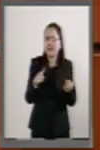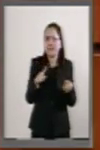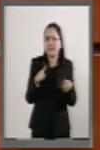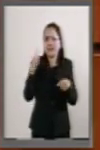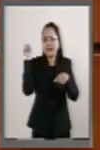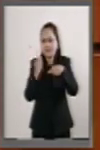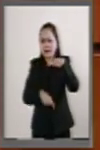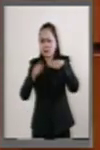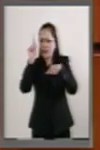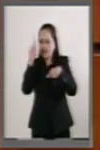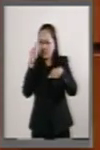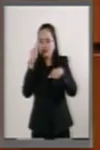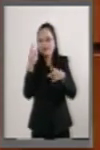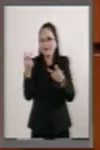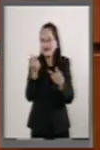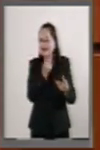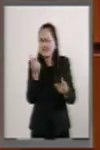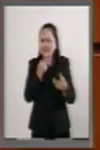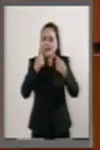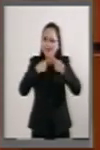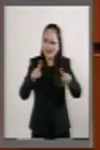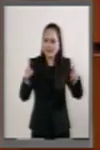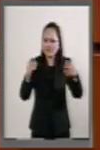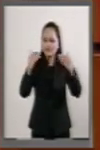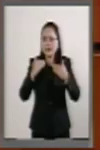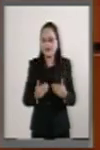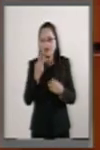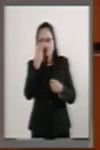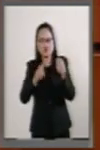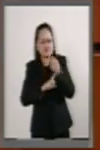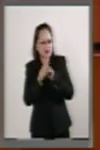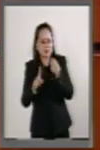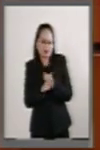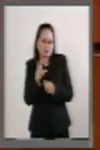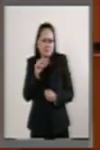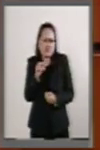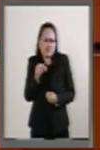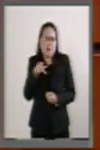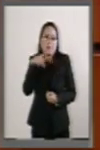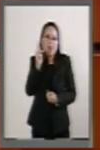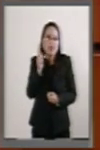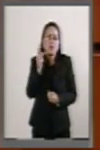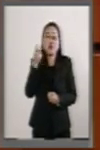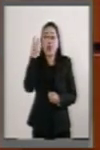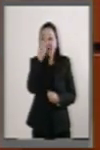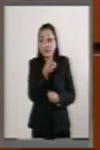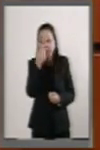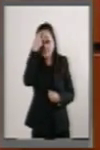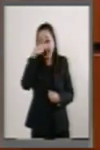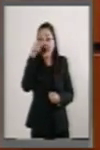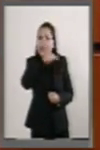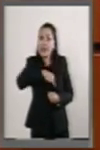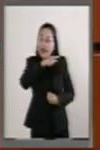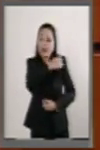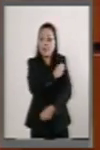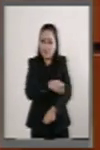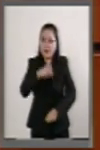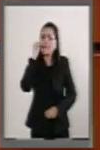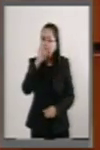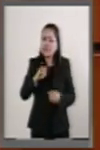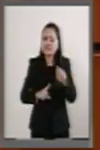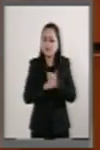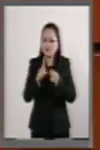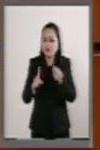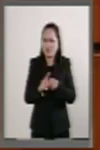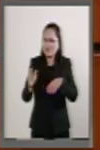acento en la E. Y ese no es un problema generalmente, pero sí lo era para esta familia. ¿Por qué es tan